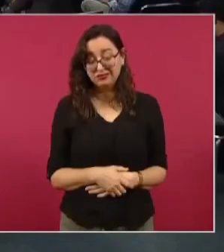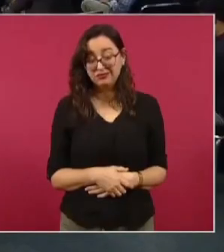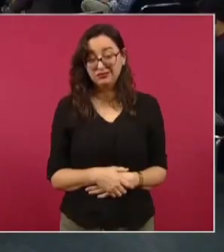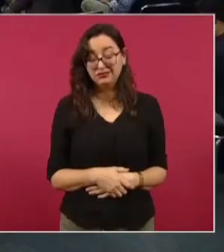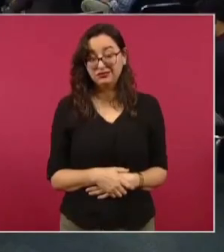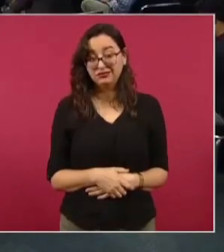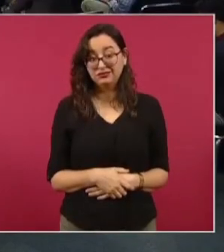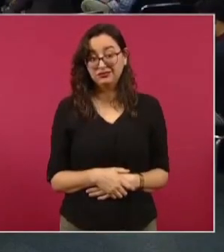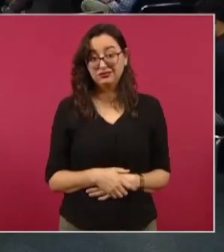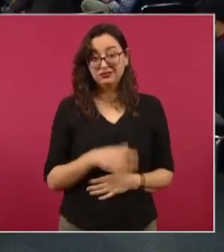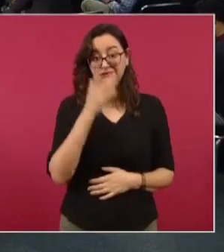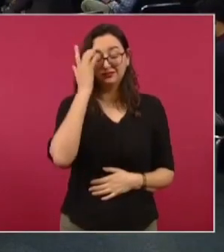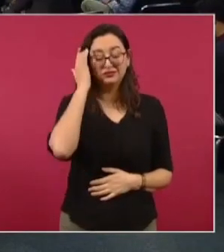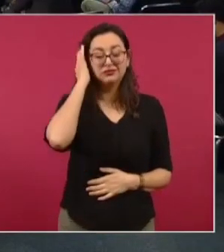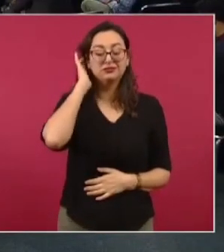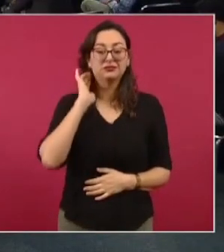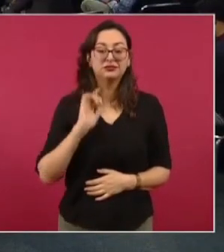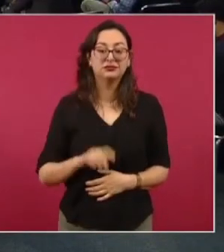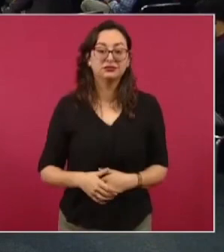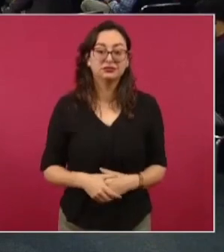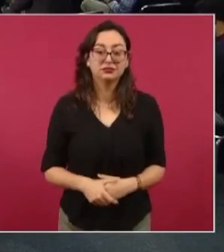de este